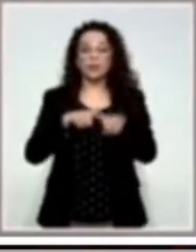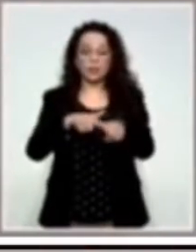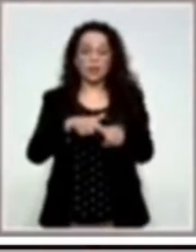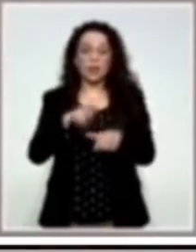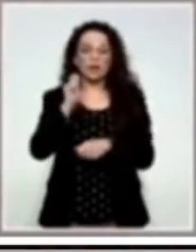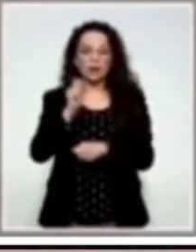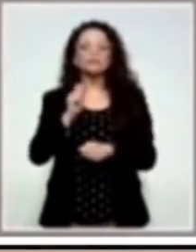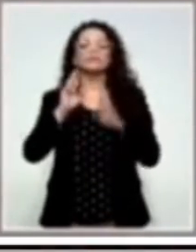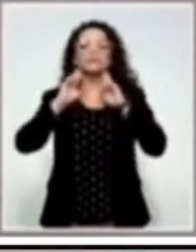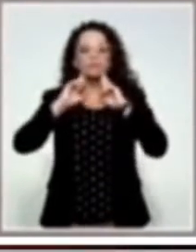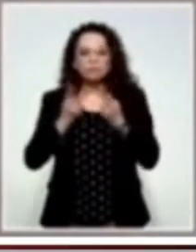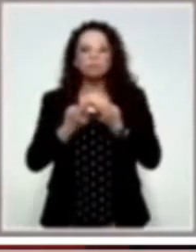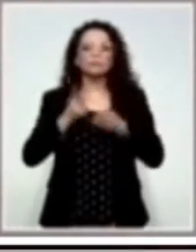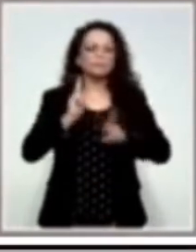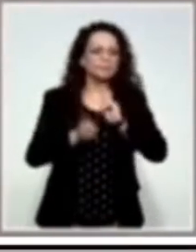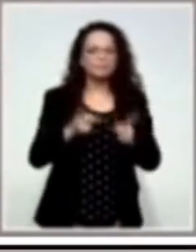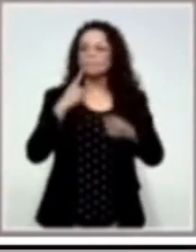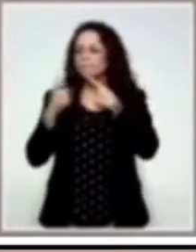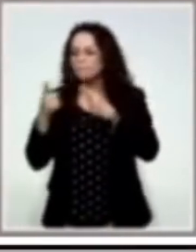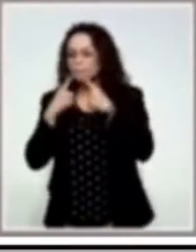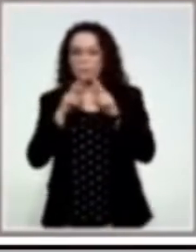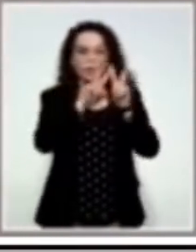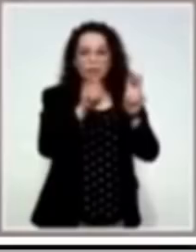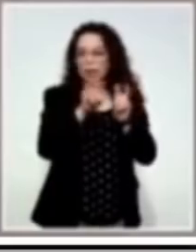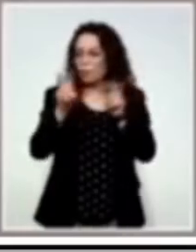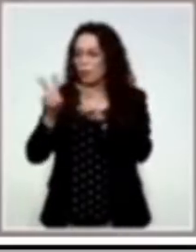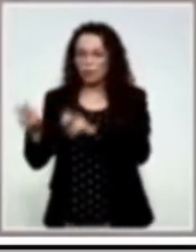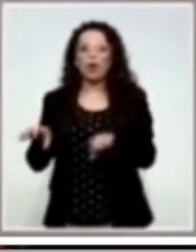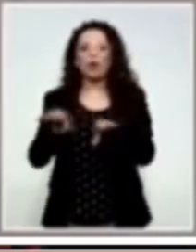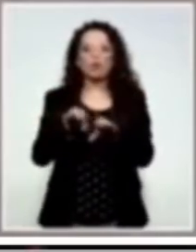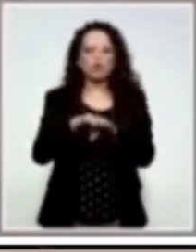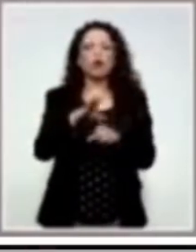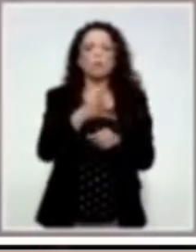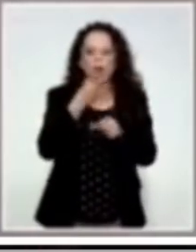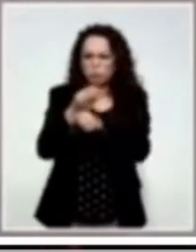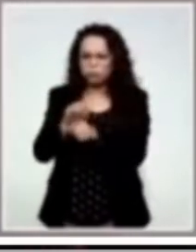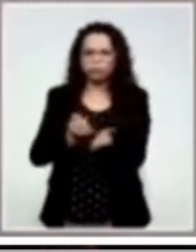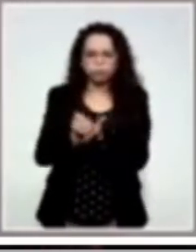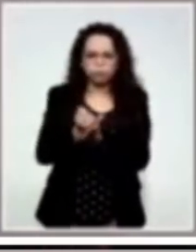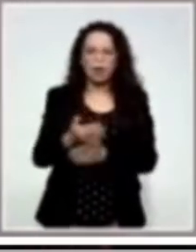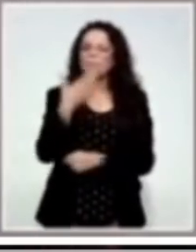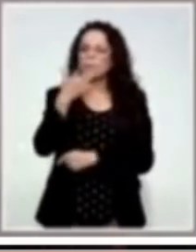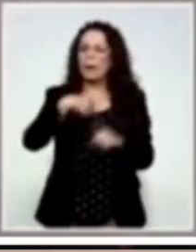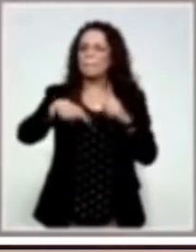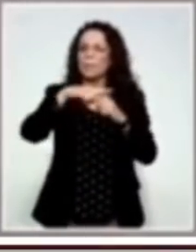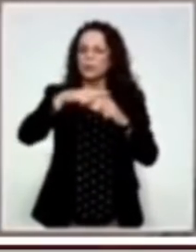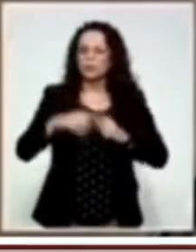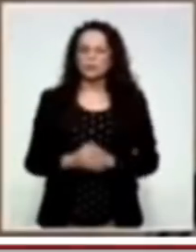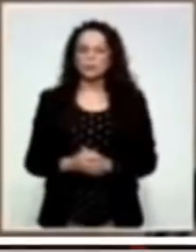todos los temas se están resolviendo satisfactoriamente. Y segunda pregunta respecto al tema de la